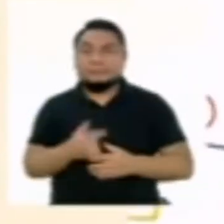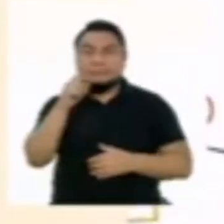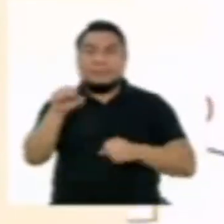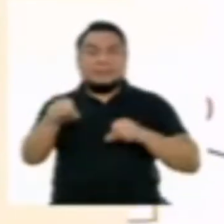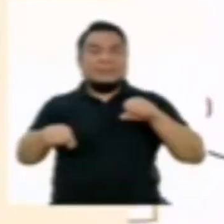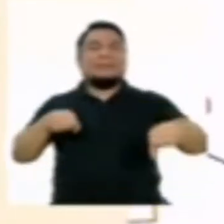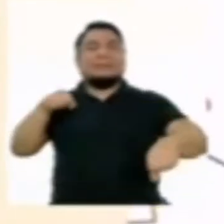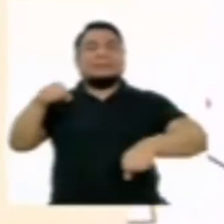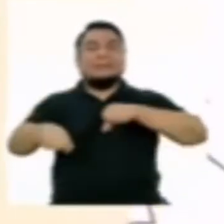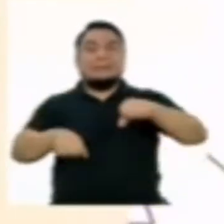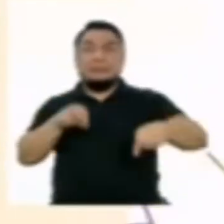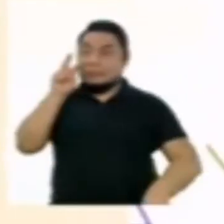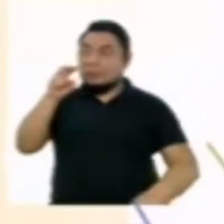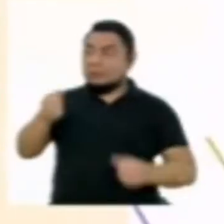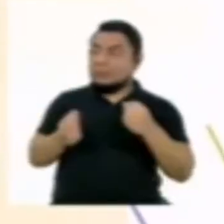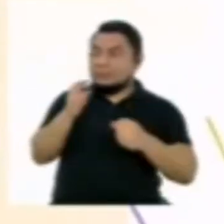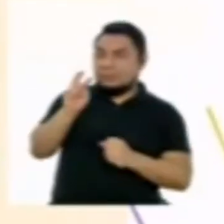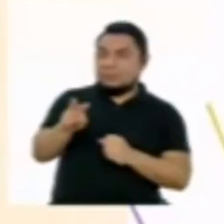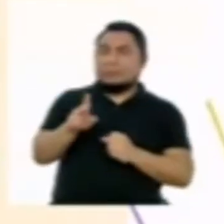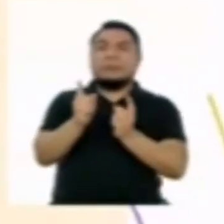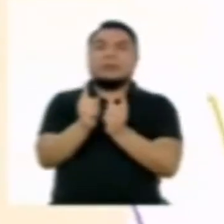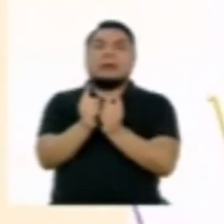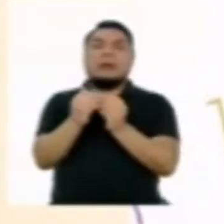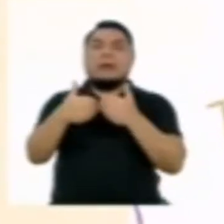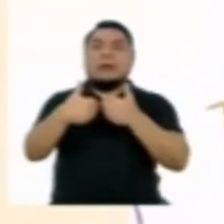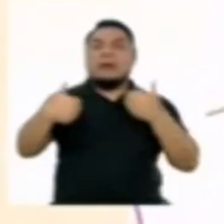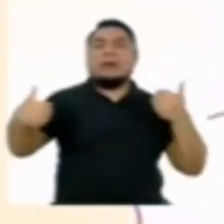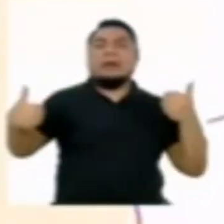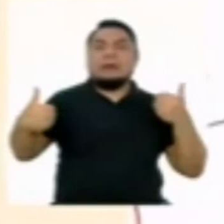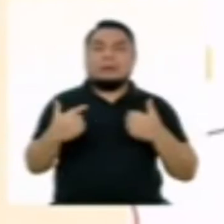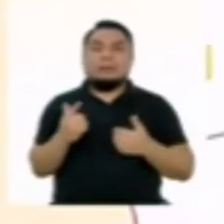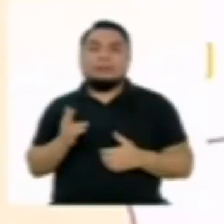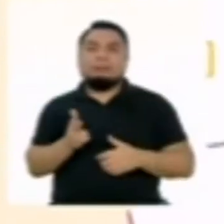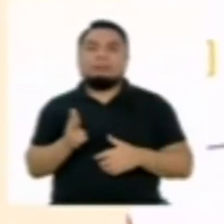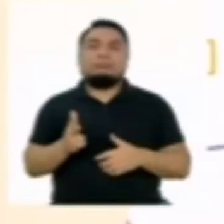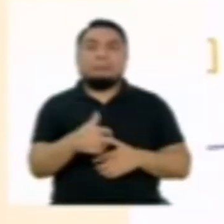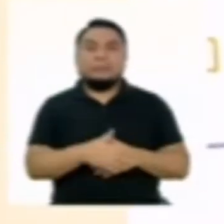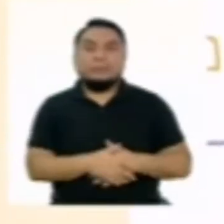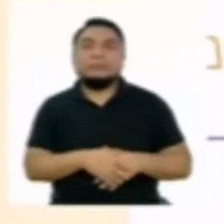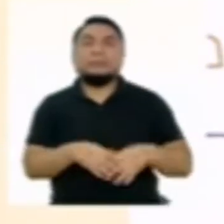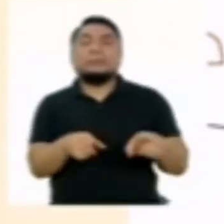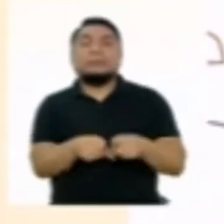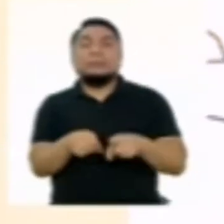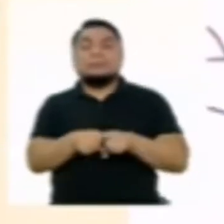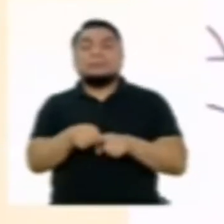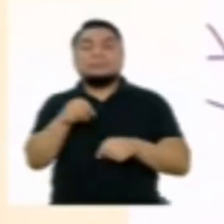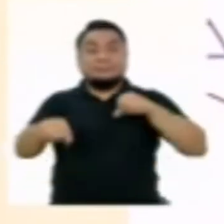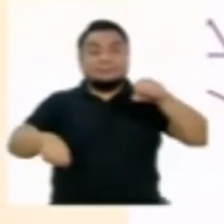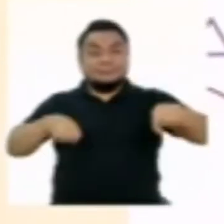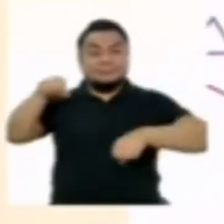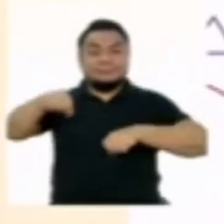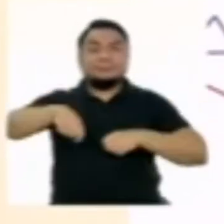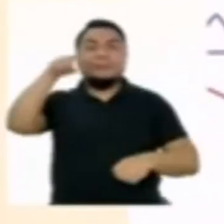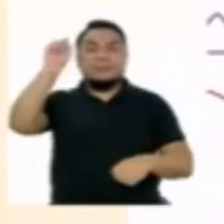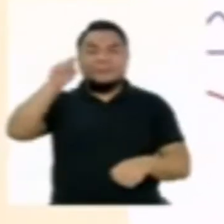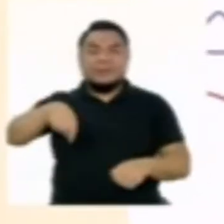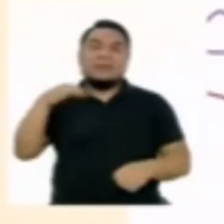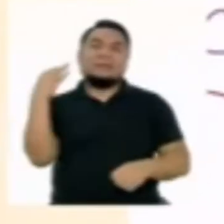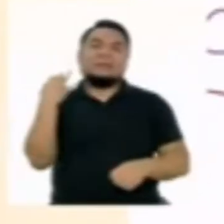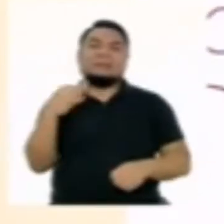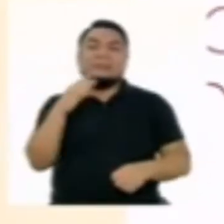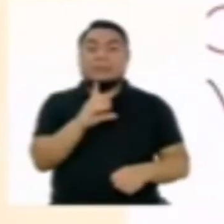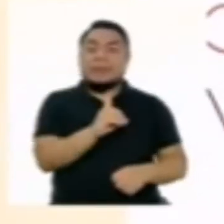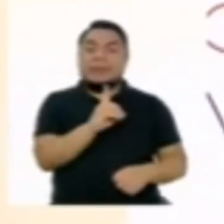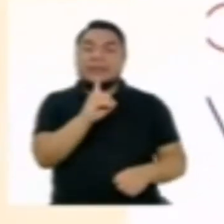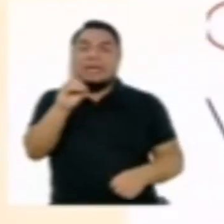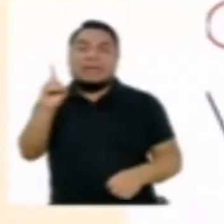un ciclista, debemos mantener al menos 1.5 metros de distancia. Además, los ciclistas deben conducir siempre por